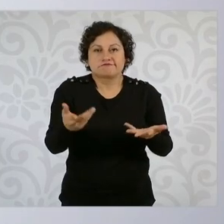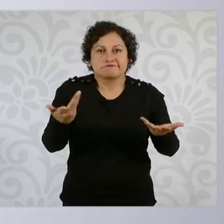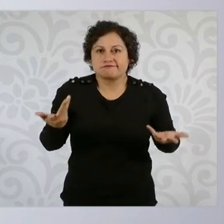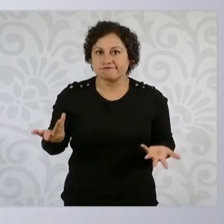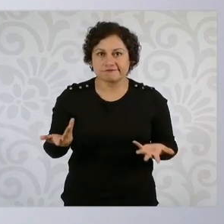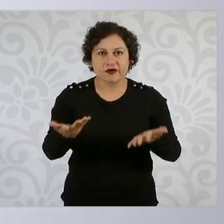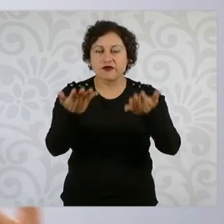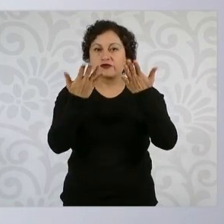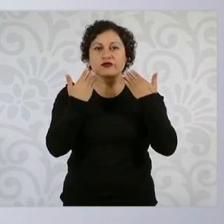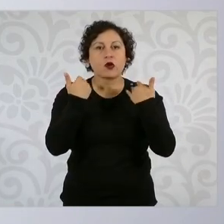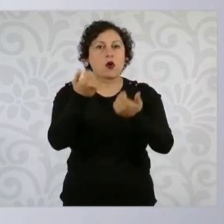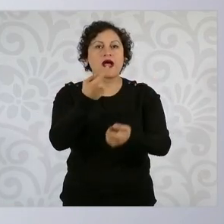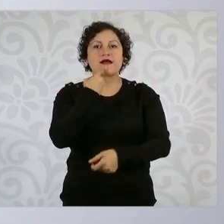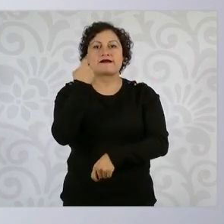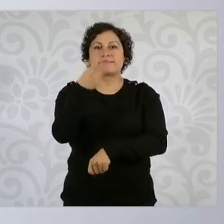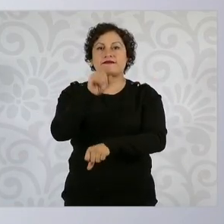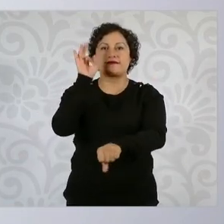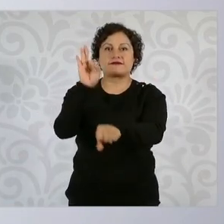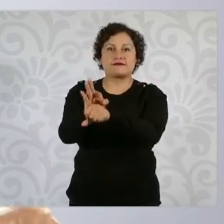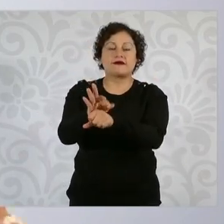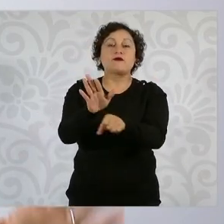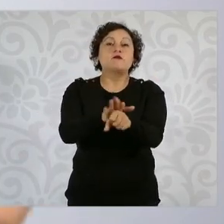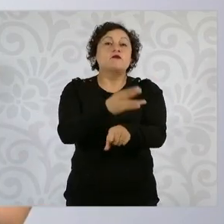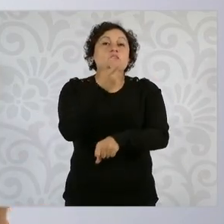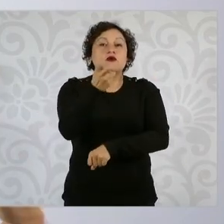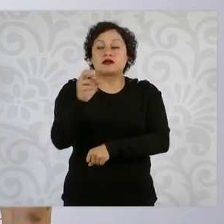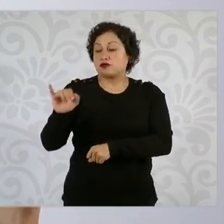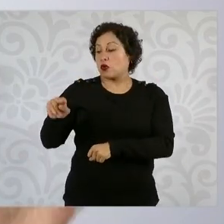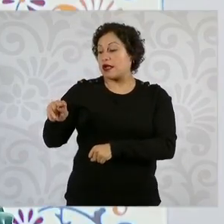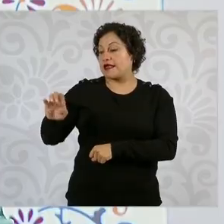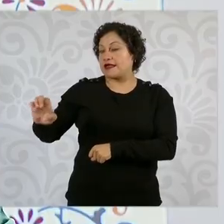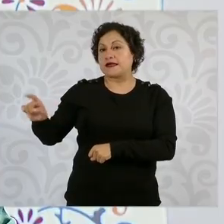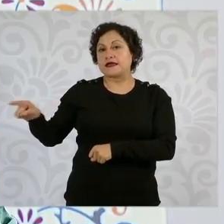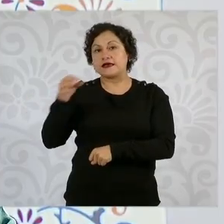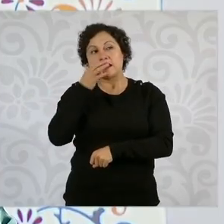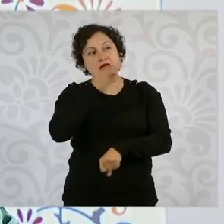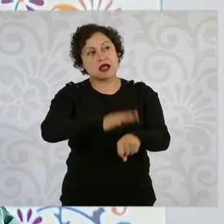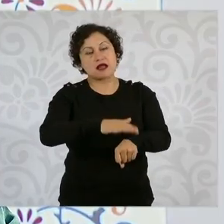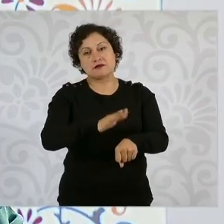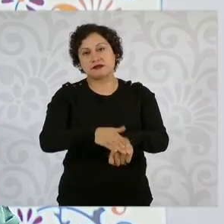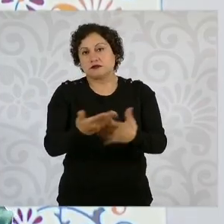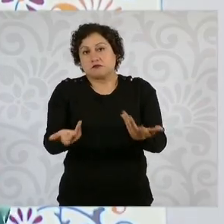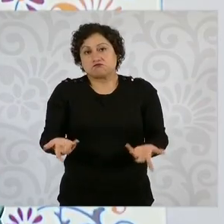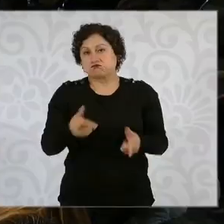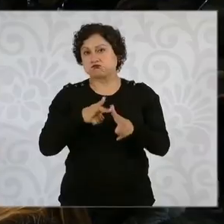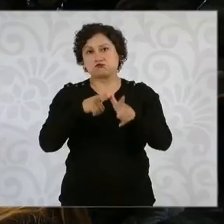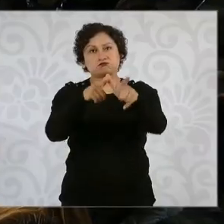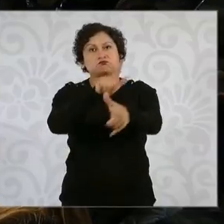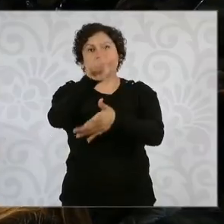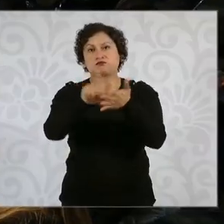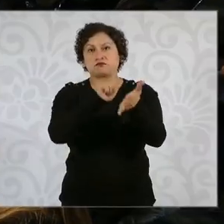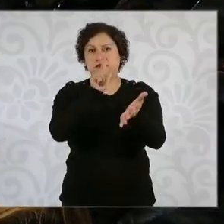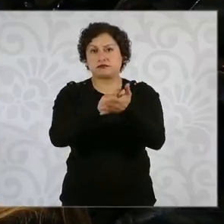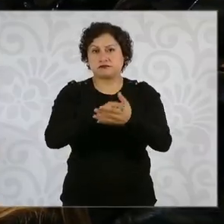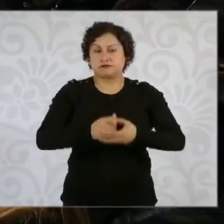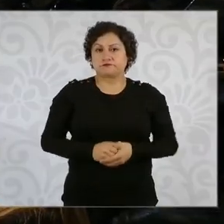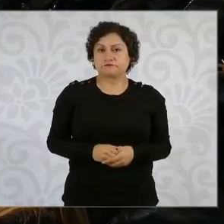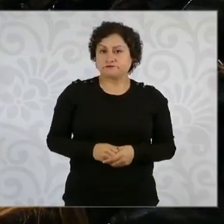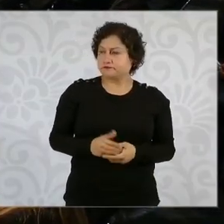Entonces, por eso el INE le dice al tribunal, continuemos, vamos a seguir con la elección. ¿Alguna otra?